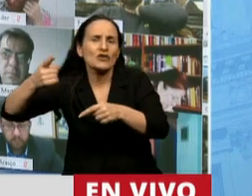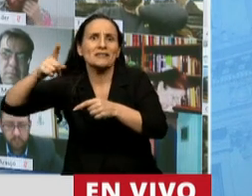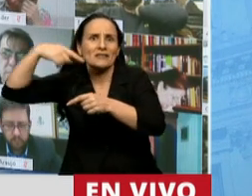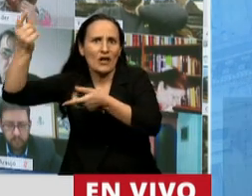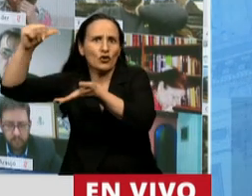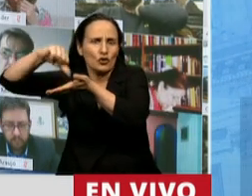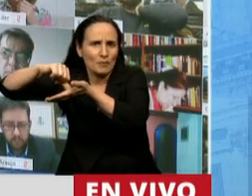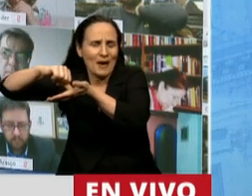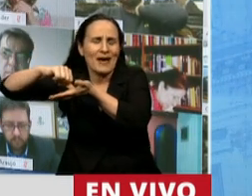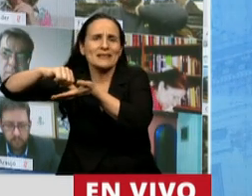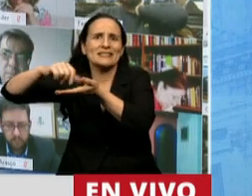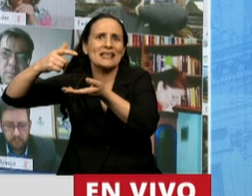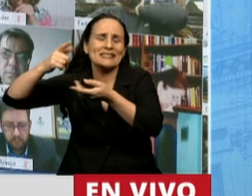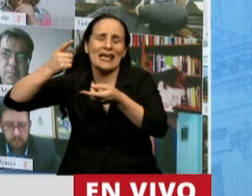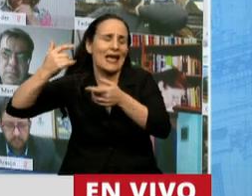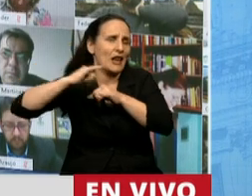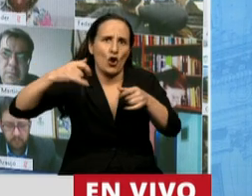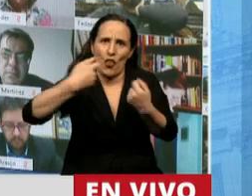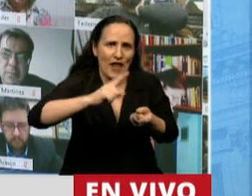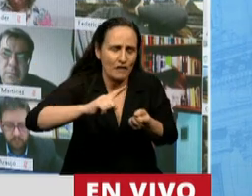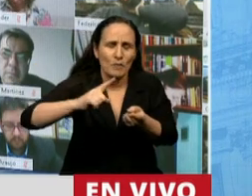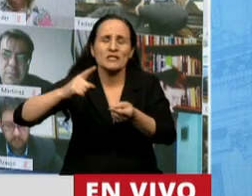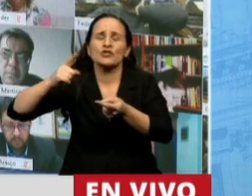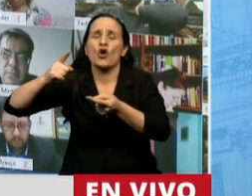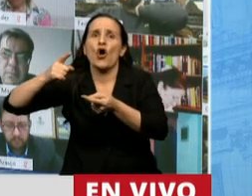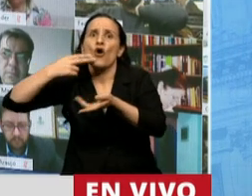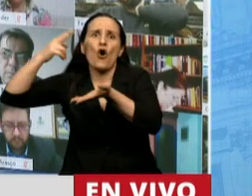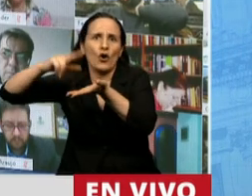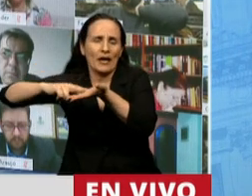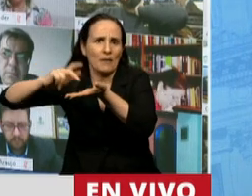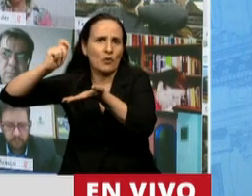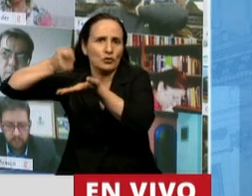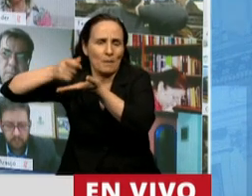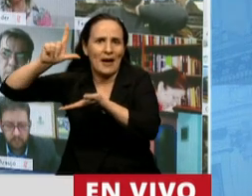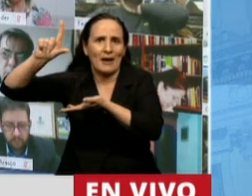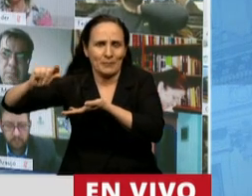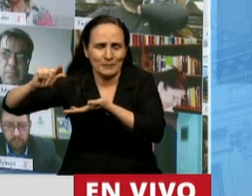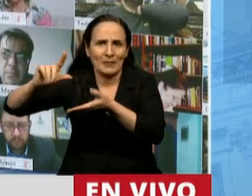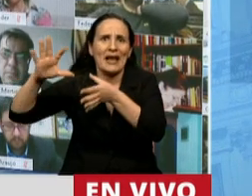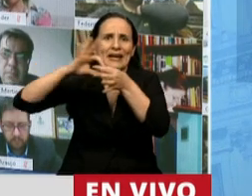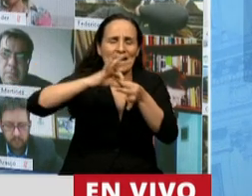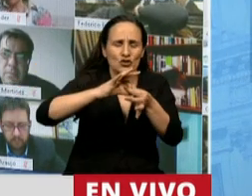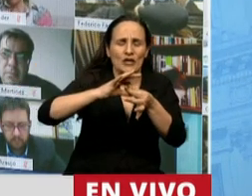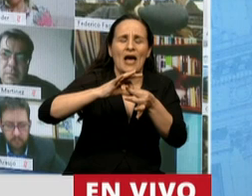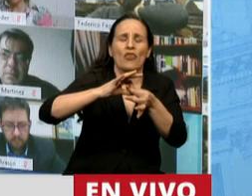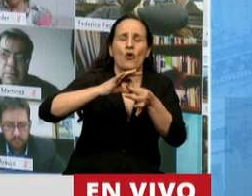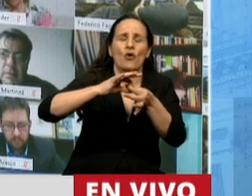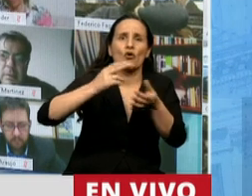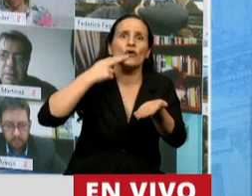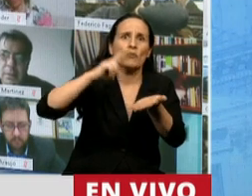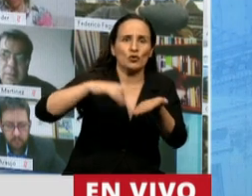cooperantes o jurisdicciones de baja o nula tributación en los términos de los artículos 19 y 20 de la ley de impuesto a las